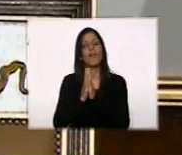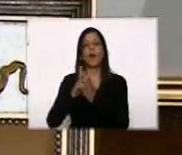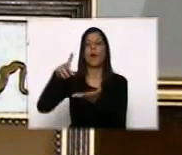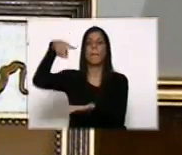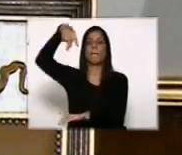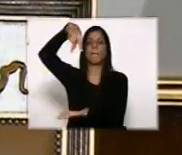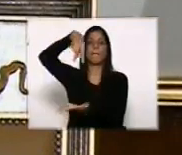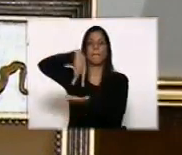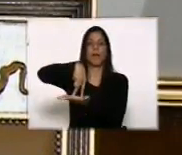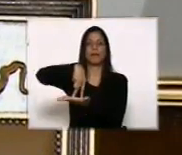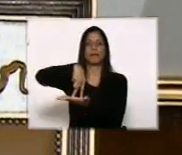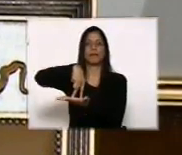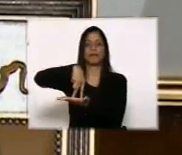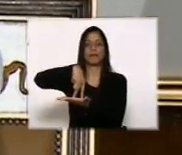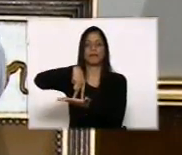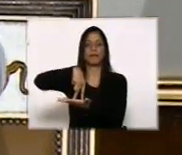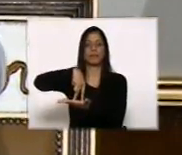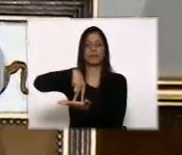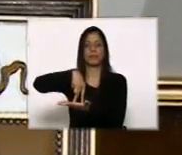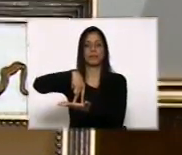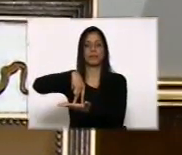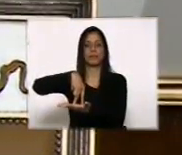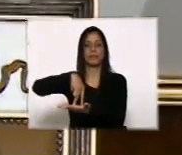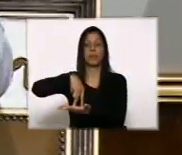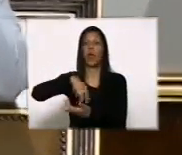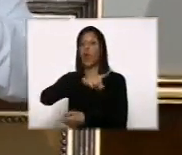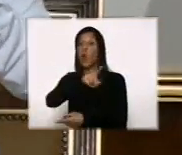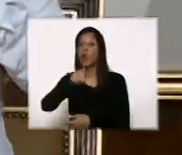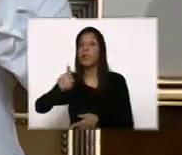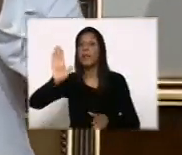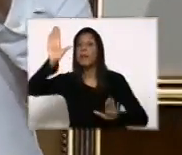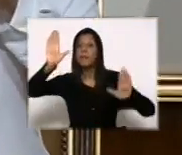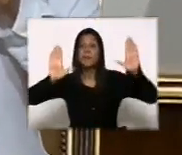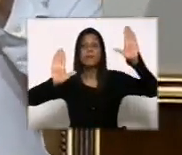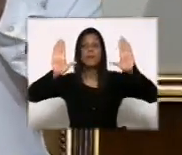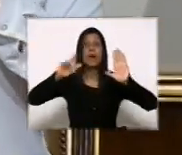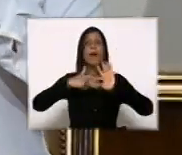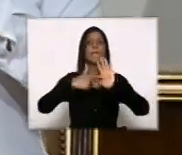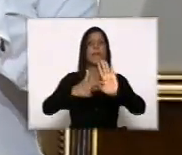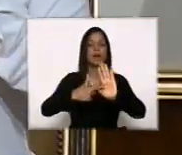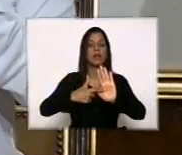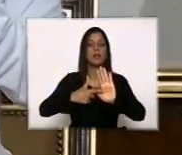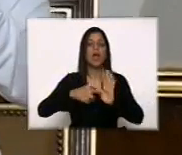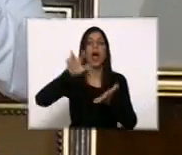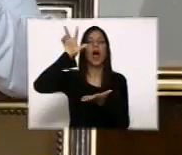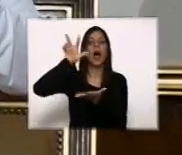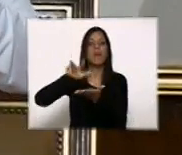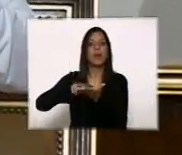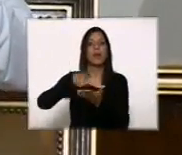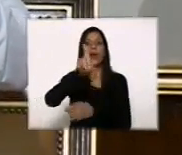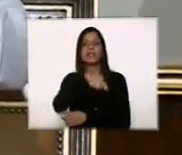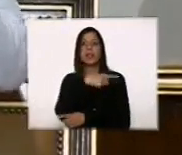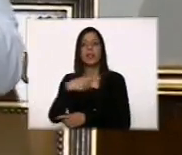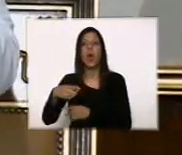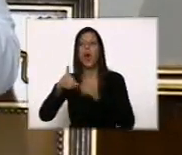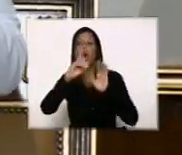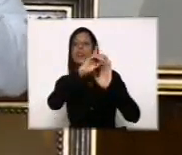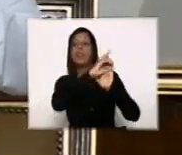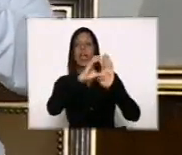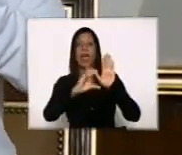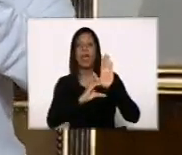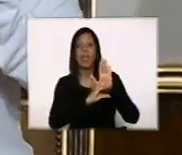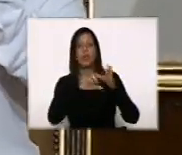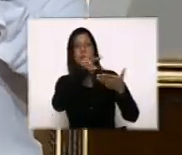pie para, con la señal de costumbre, sometamos a la aprobación el decreto constituyente